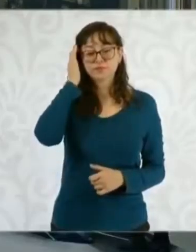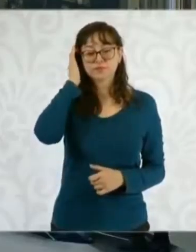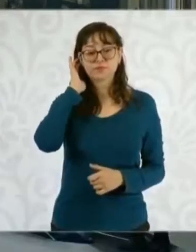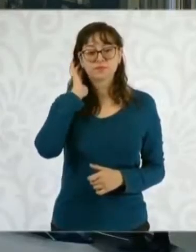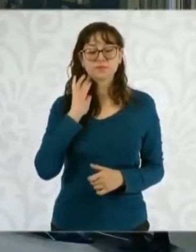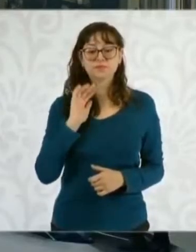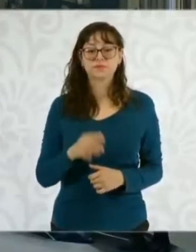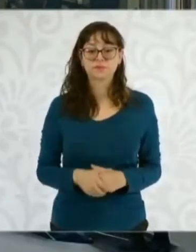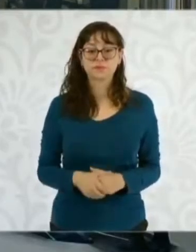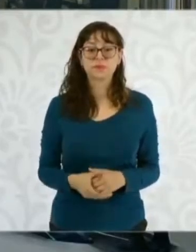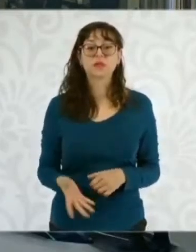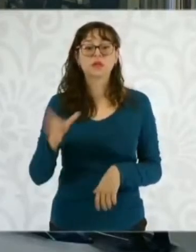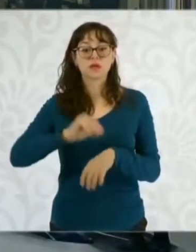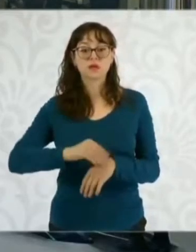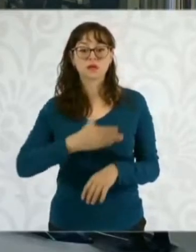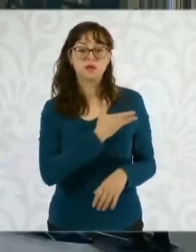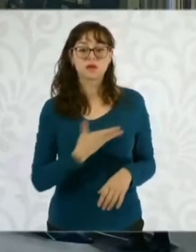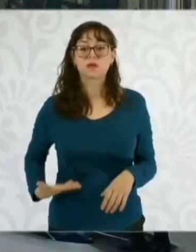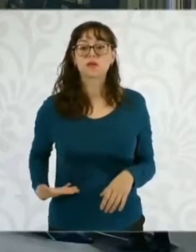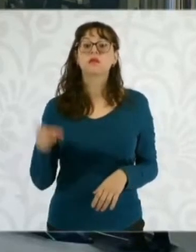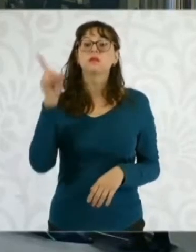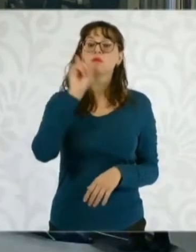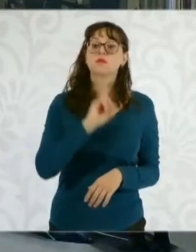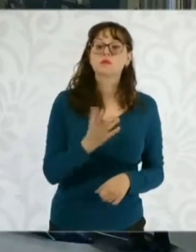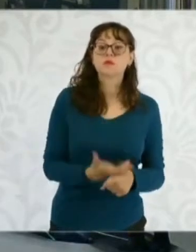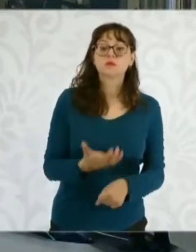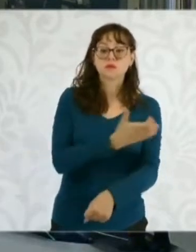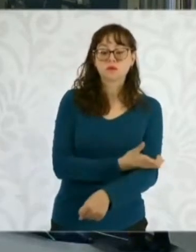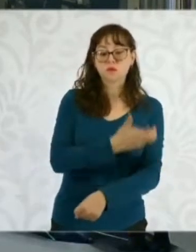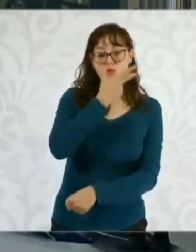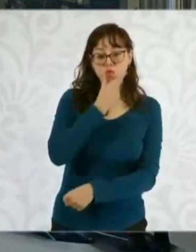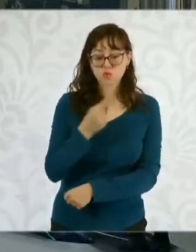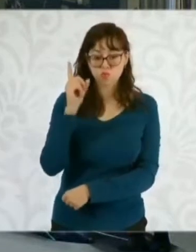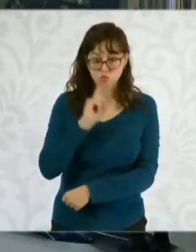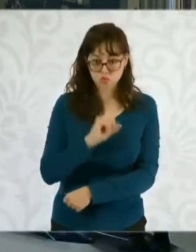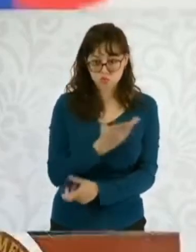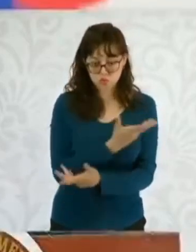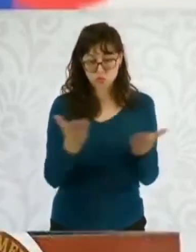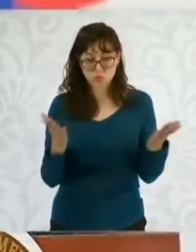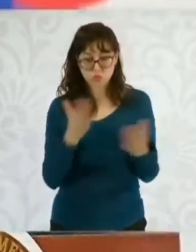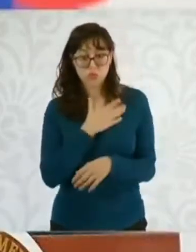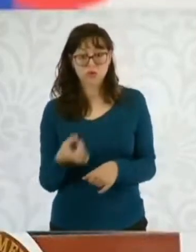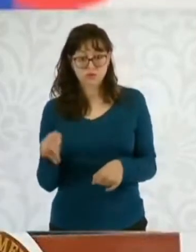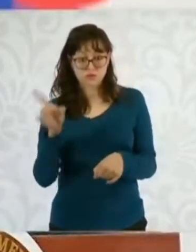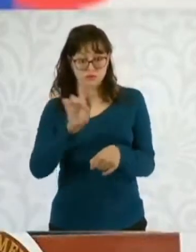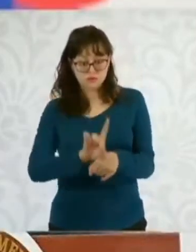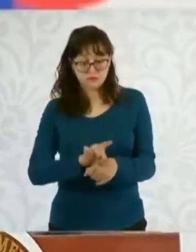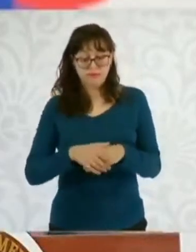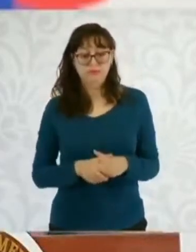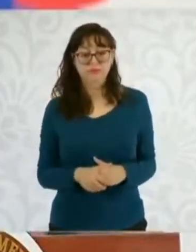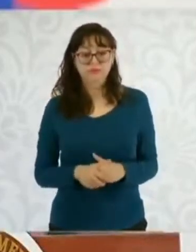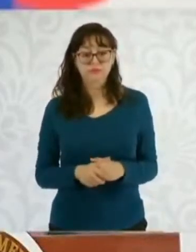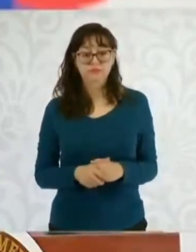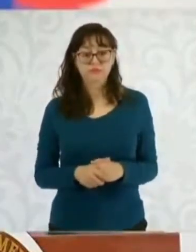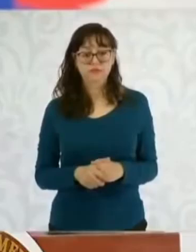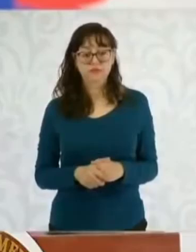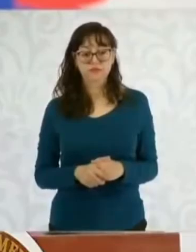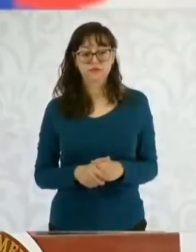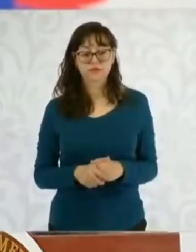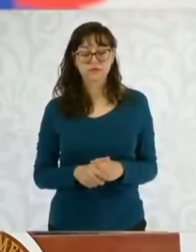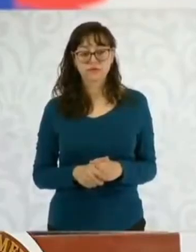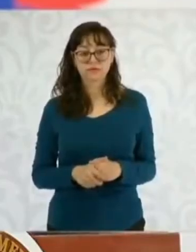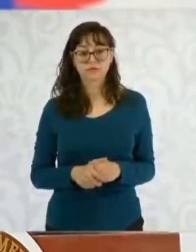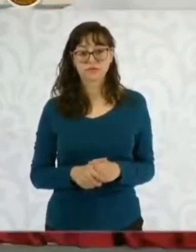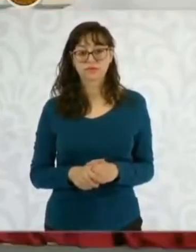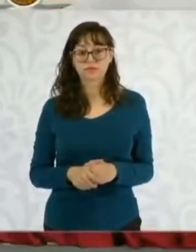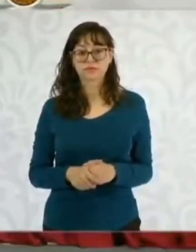Gracias. Con su permiso, presidenta, compañeras y compañeros, muy buenos días. Y así como se ha comentado,